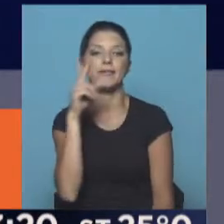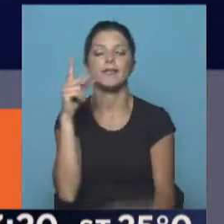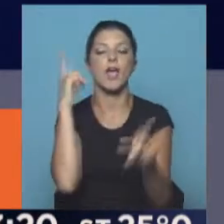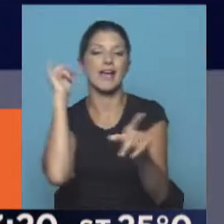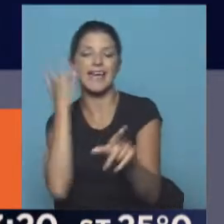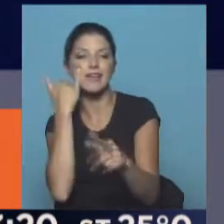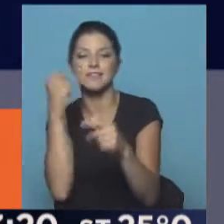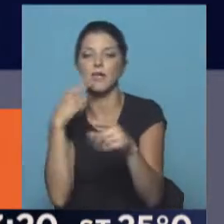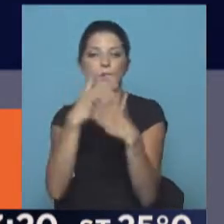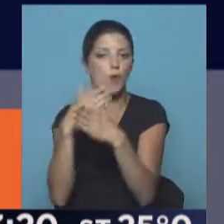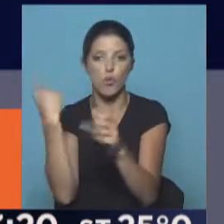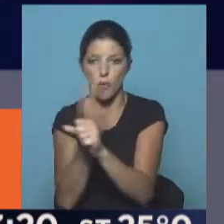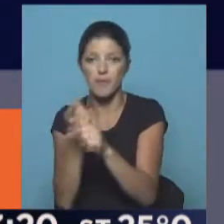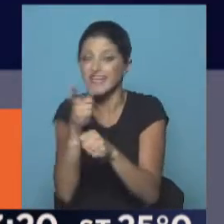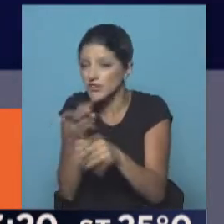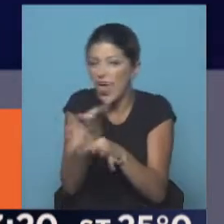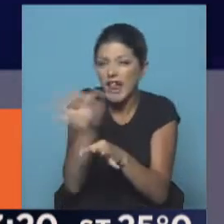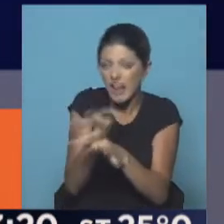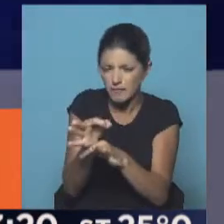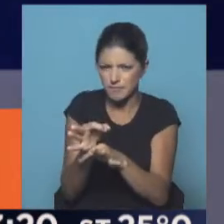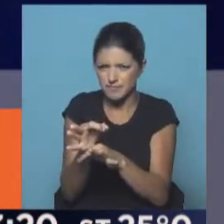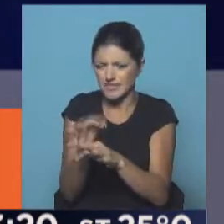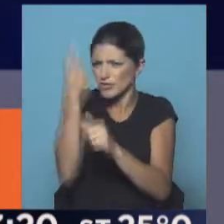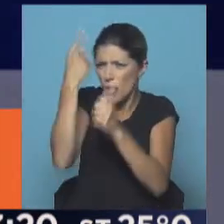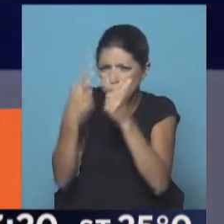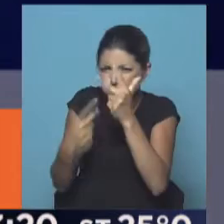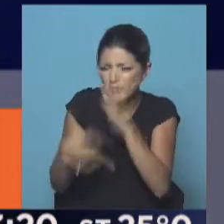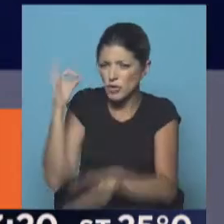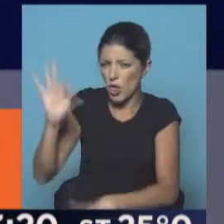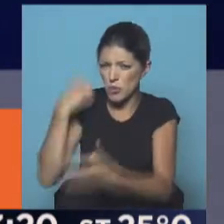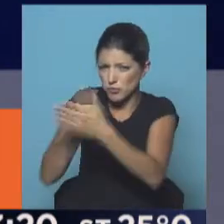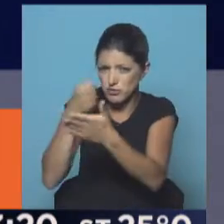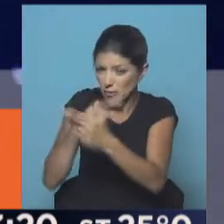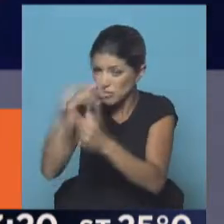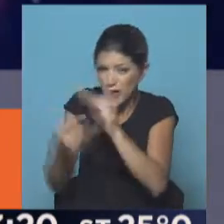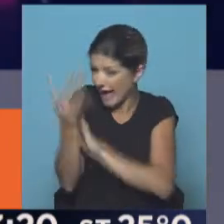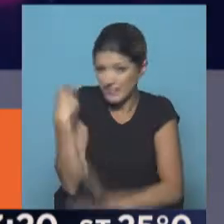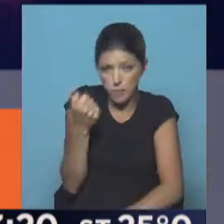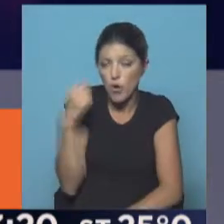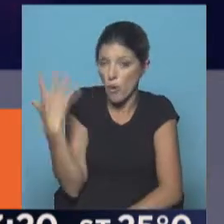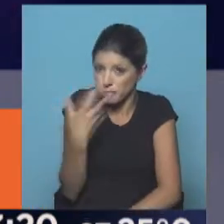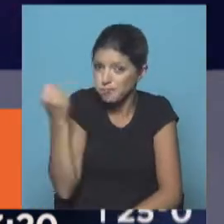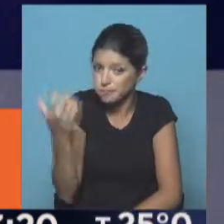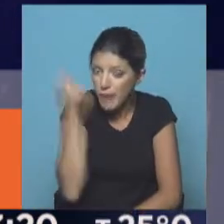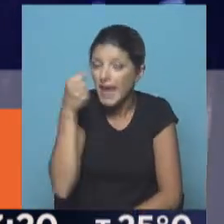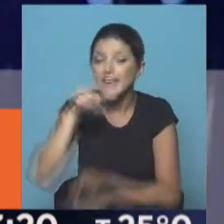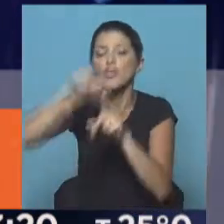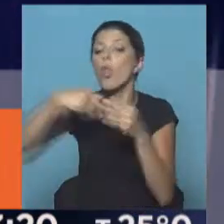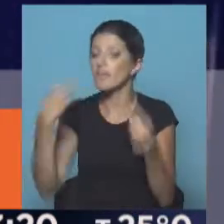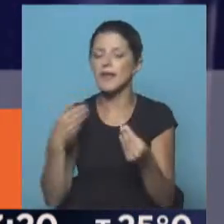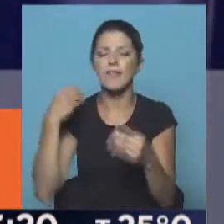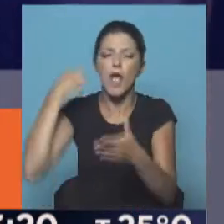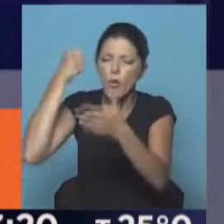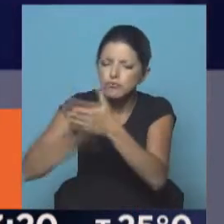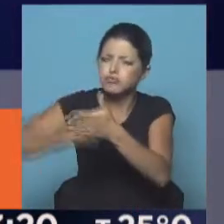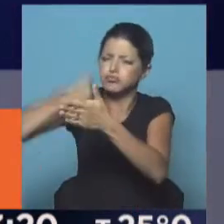sometiéndolos a tratamientos de reeducación. Olvidamos que todo esto es muy reciente y es producto de luchas muy intensas y es algo